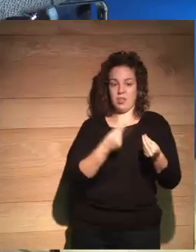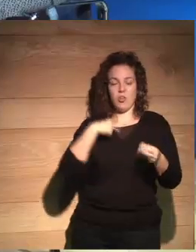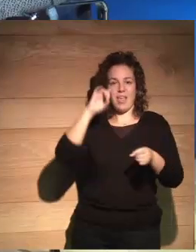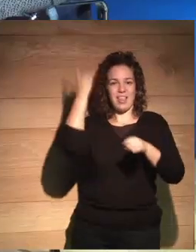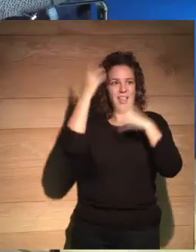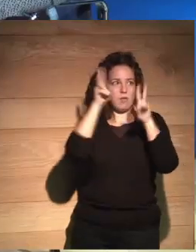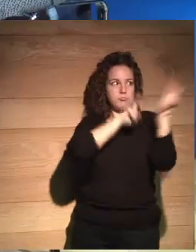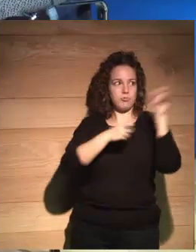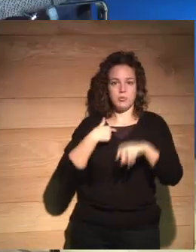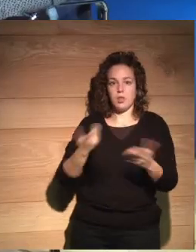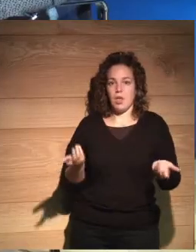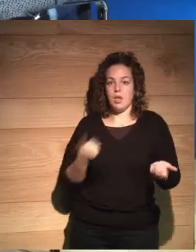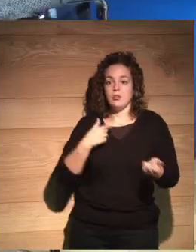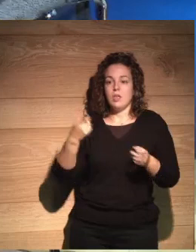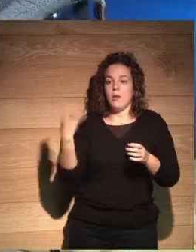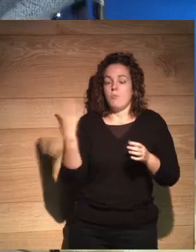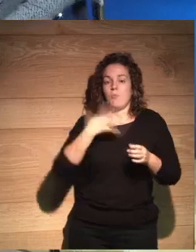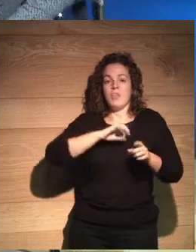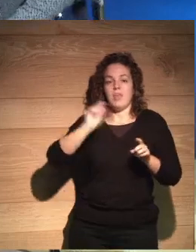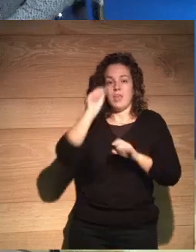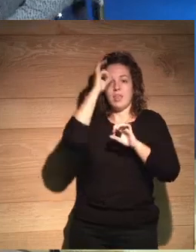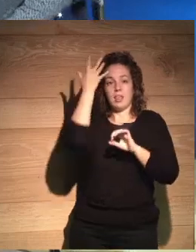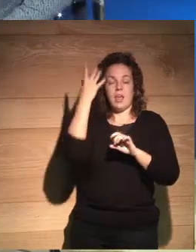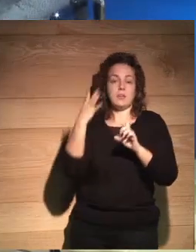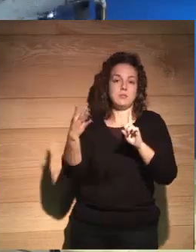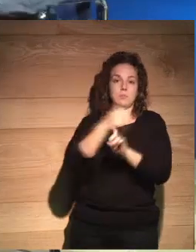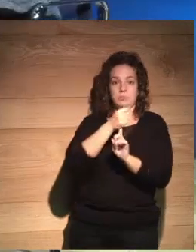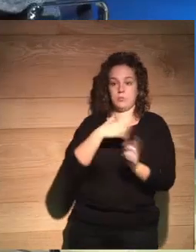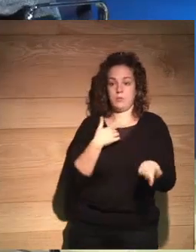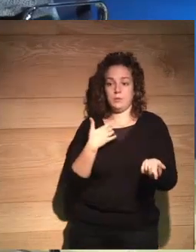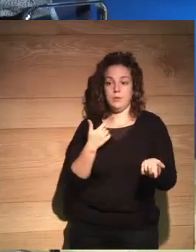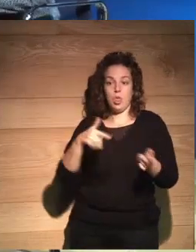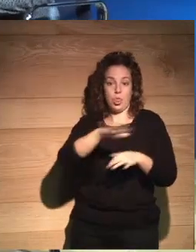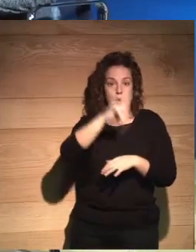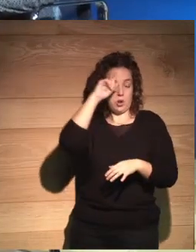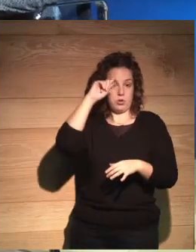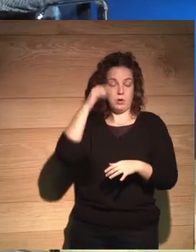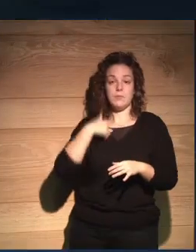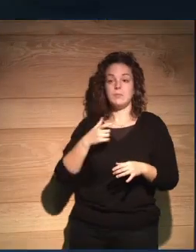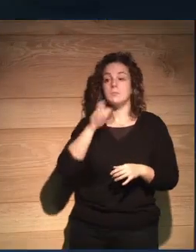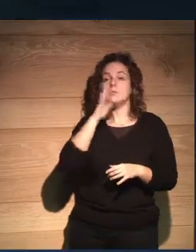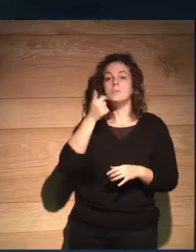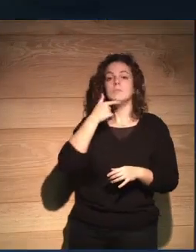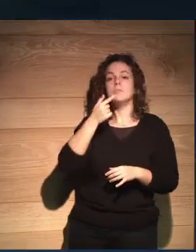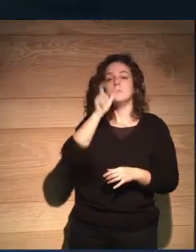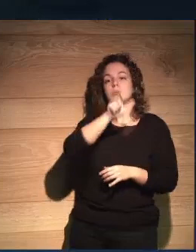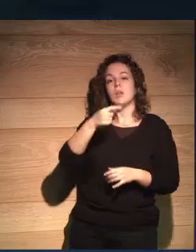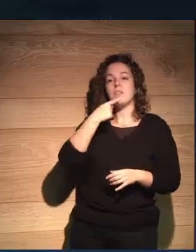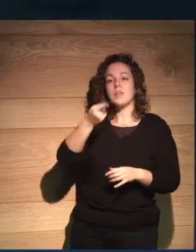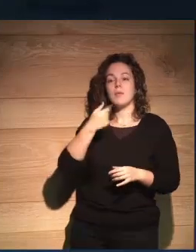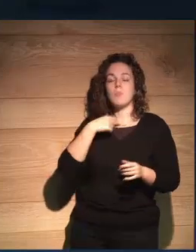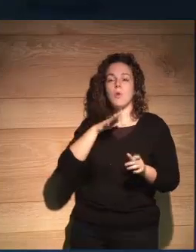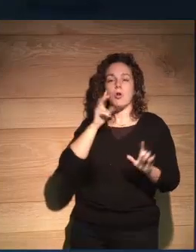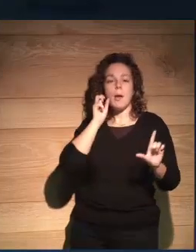ideas por todos sitios y te puedes encontrar la idea donde menos te lo esperas. Es lo que alguien definió como un poquito como, y tú la conoces bien, como es la mirada del